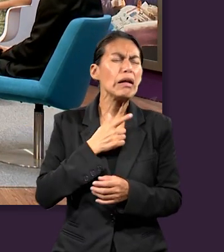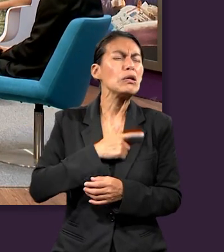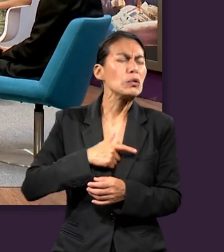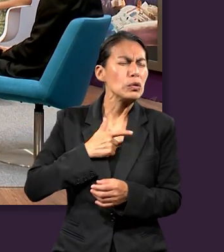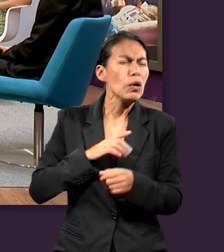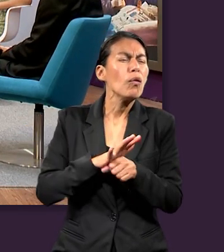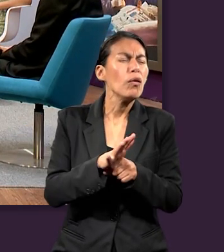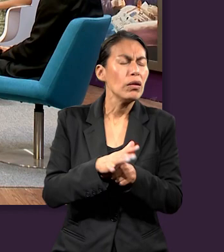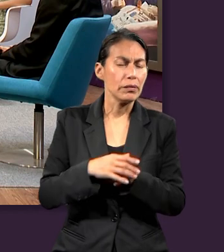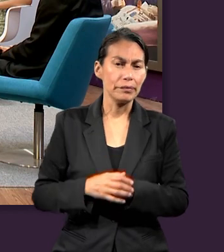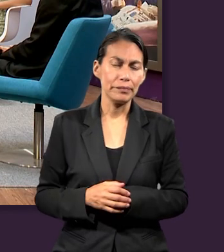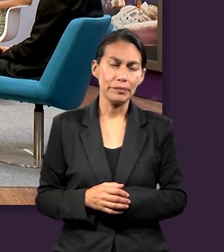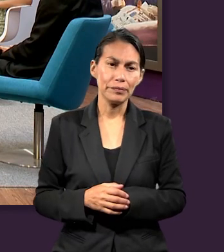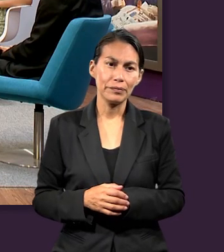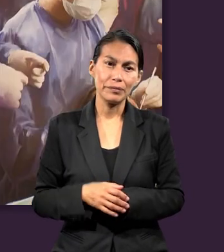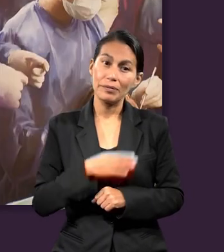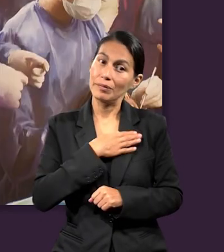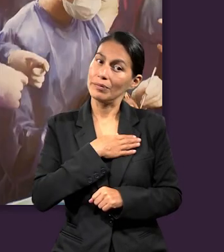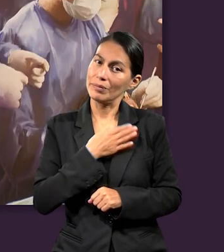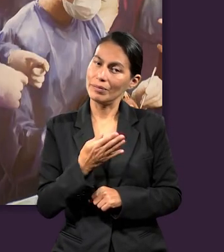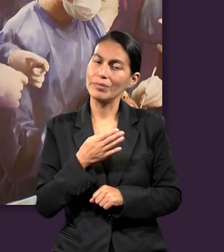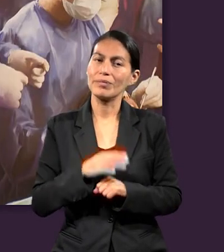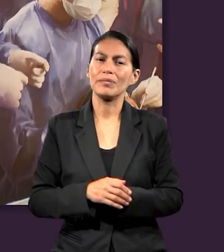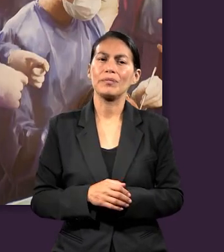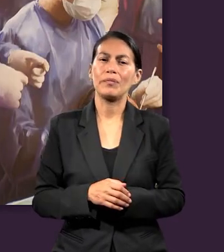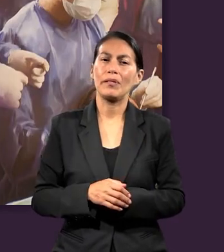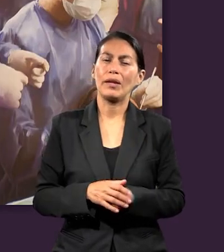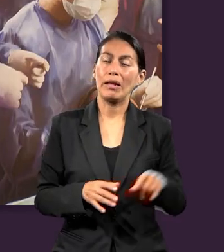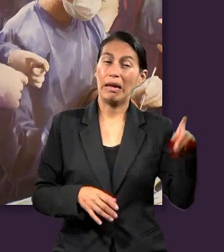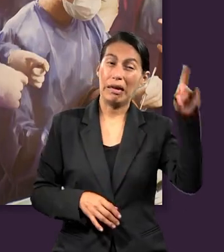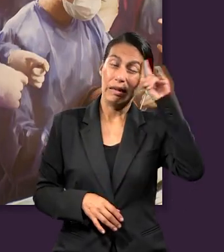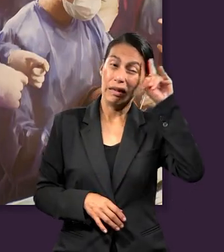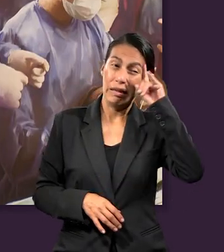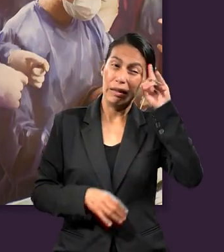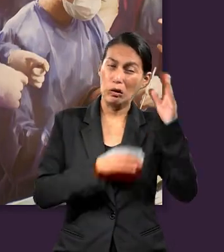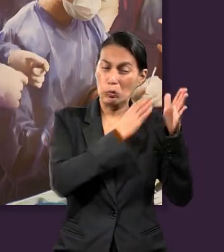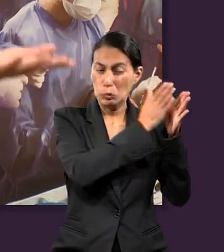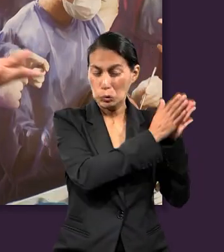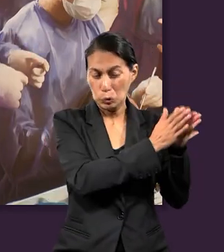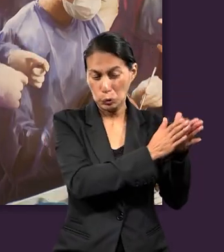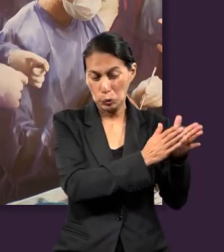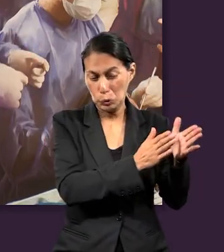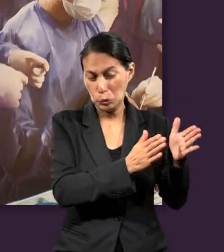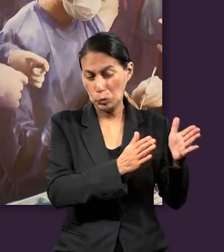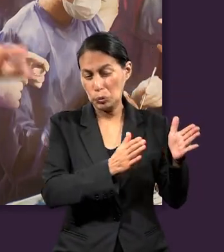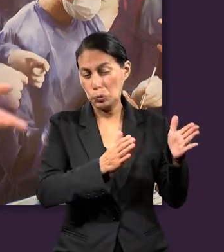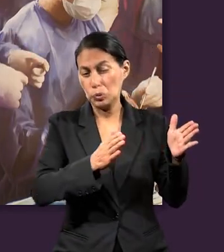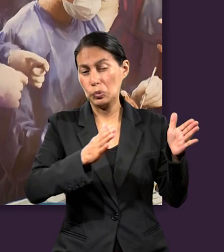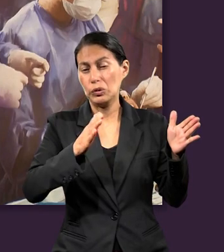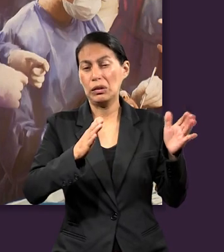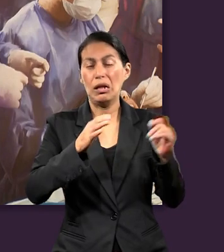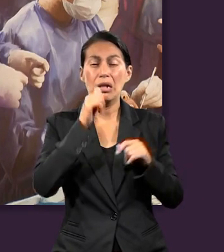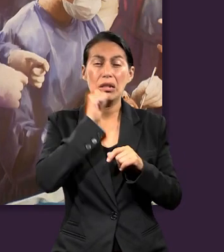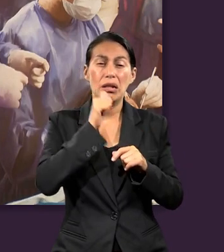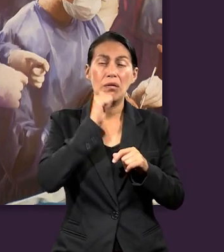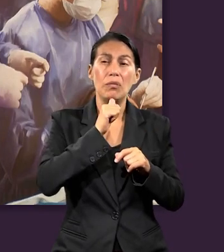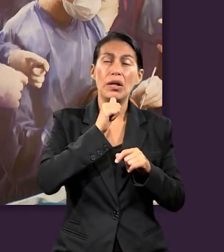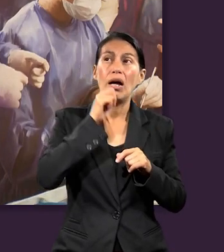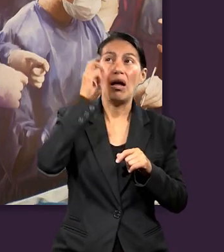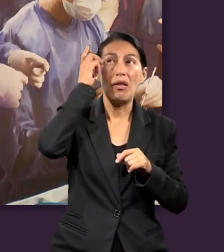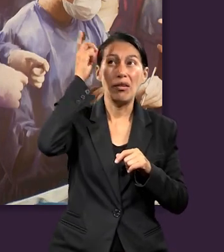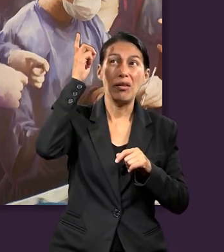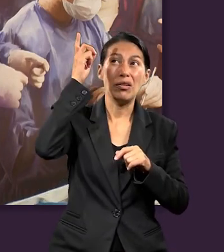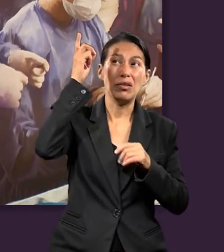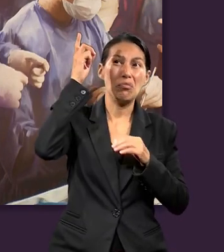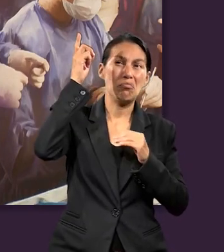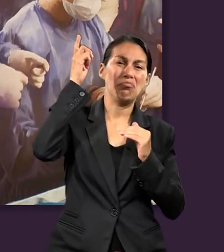que la religión nos ha traído en esta semana pues desde siempre Satanás lo hemos visto a través de la historia y de la Biblia ha tratado de ocupar el